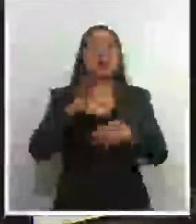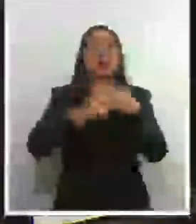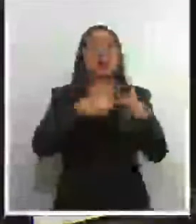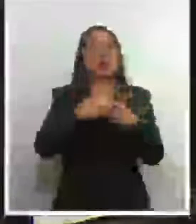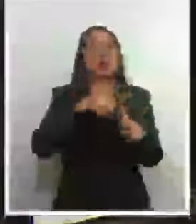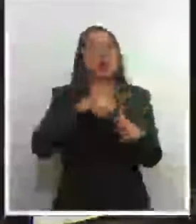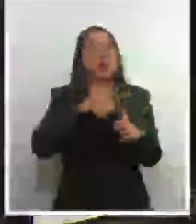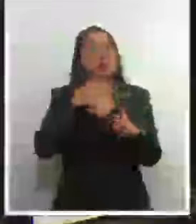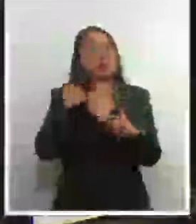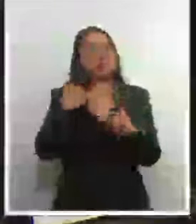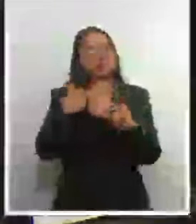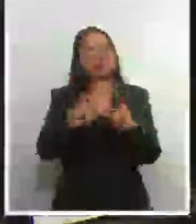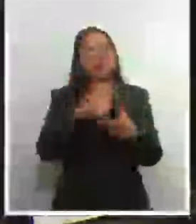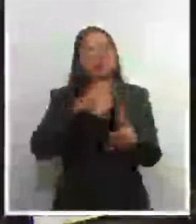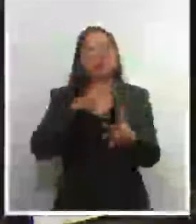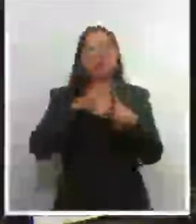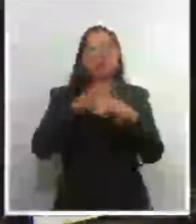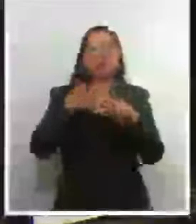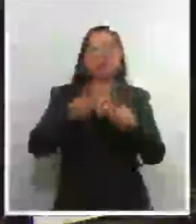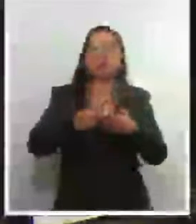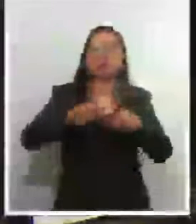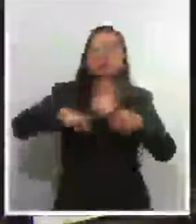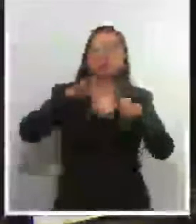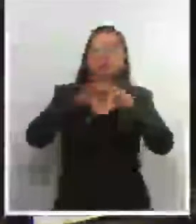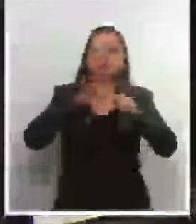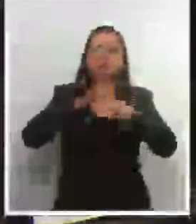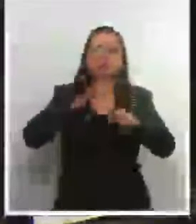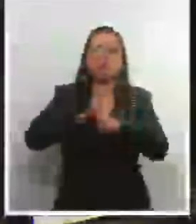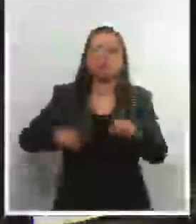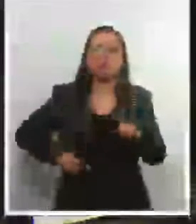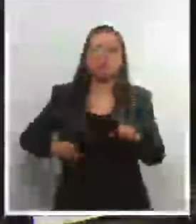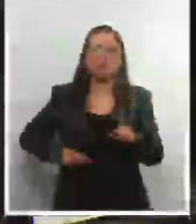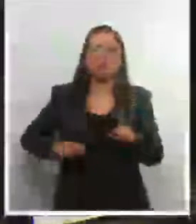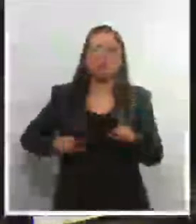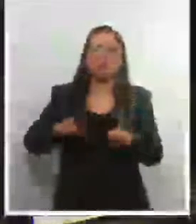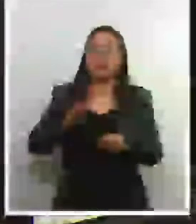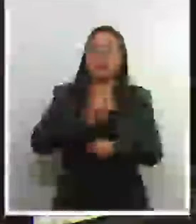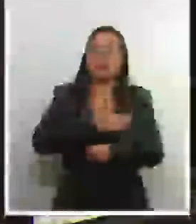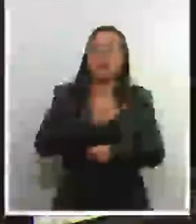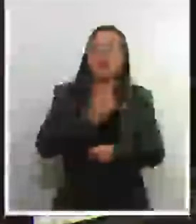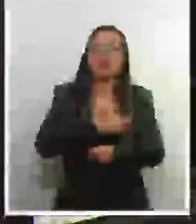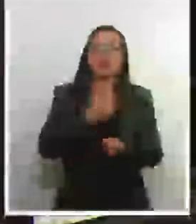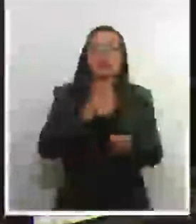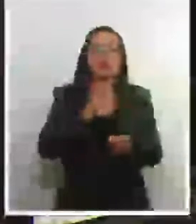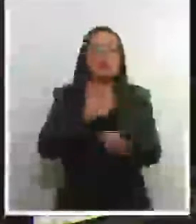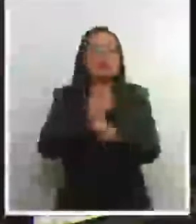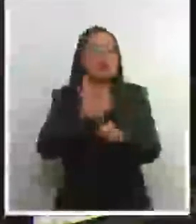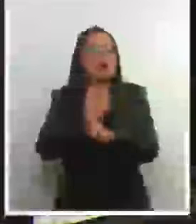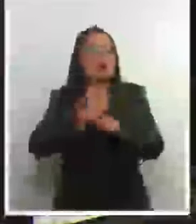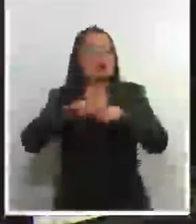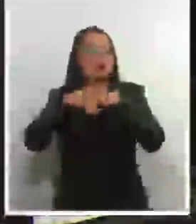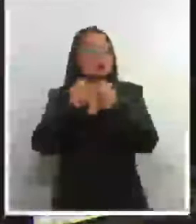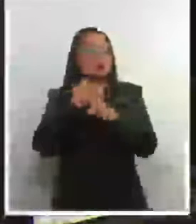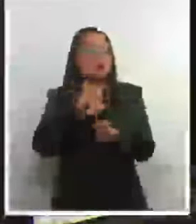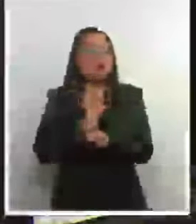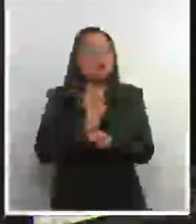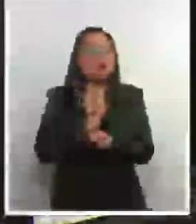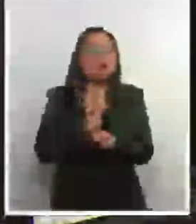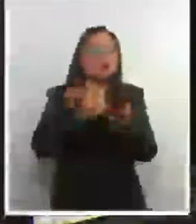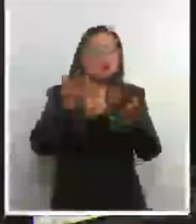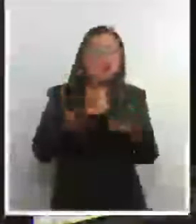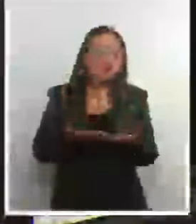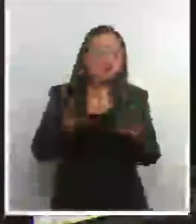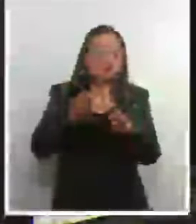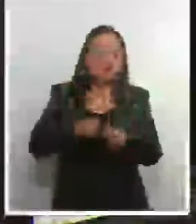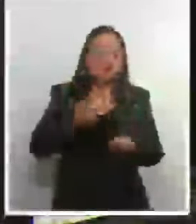han existido, que estamos hablando aquí del Estado benefactor, del Estado social. Es